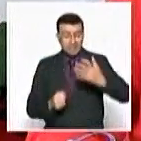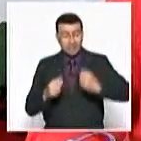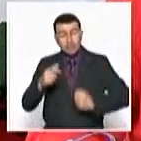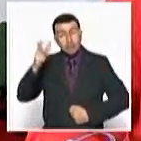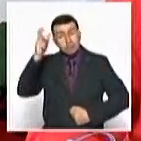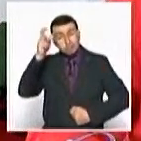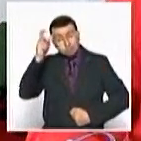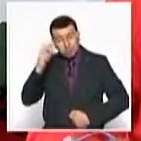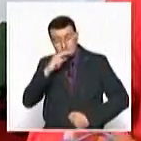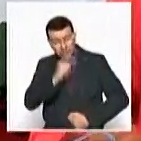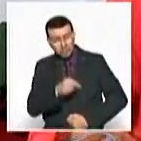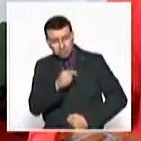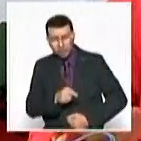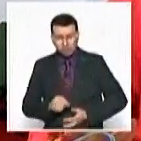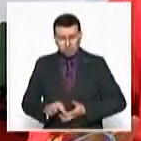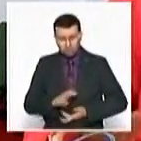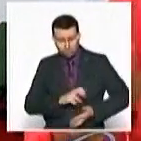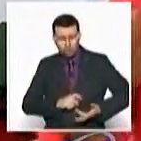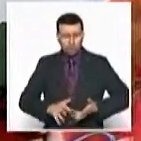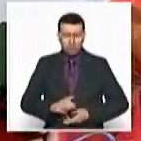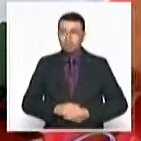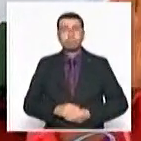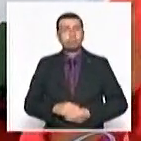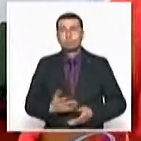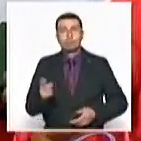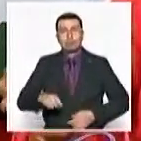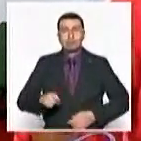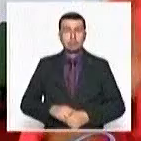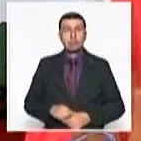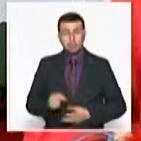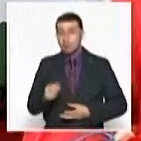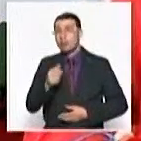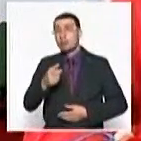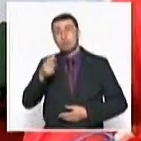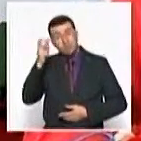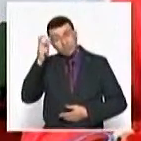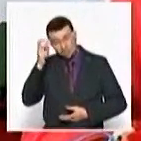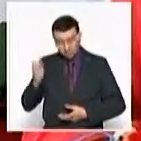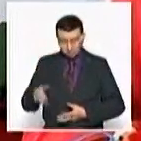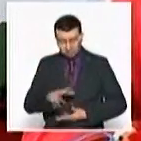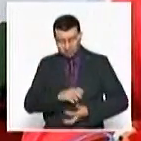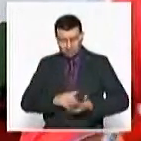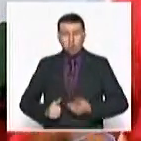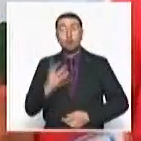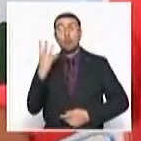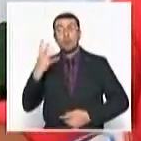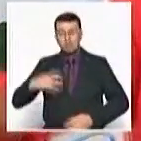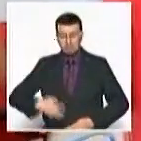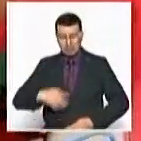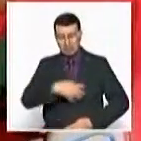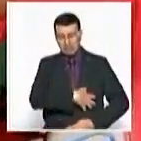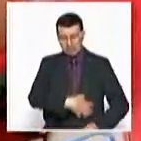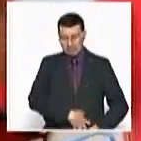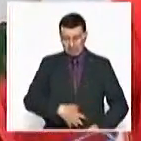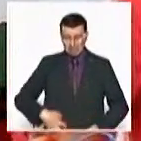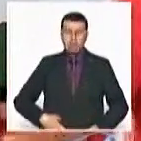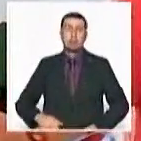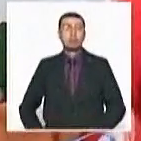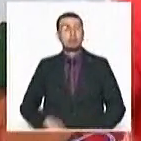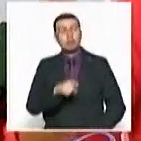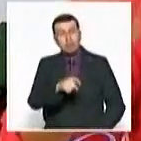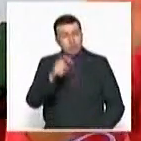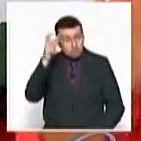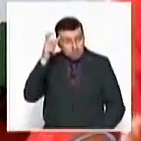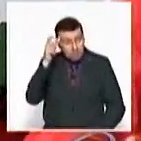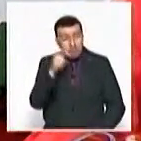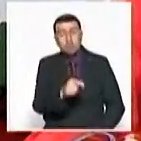de digerirla. ¿Por qué? Para digerir esa leche necesita 4 estómagos, el niño tiene una. La leche de la vaca es para un ternero que va a pesar 400 kilos,